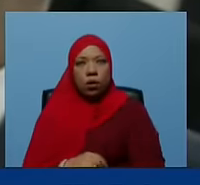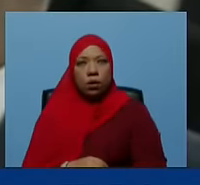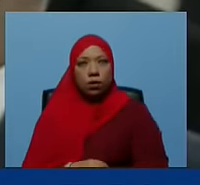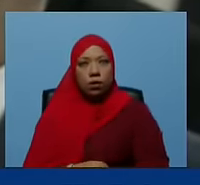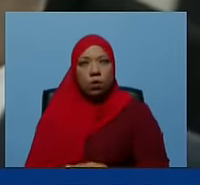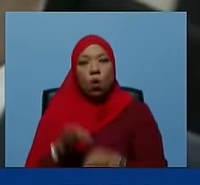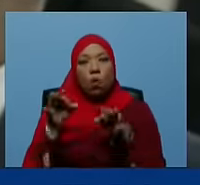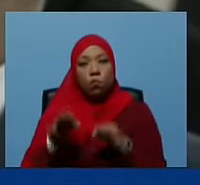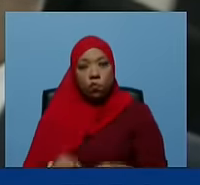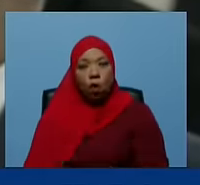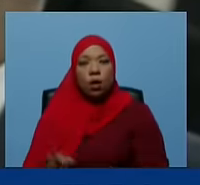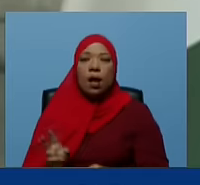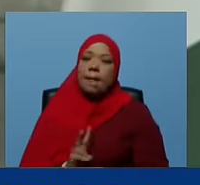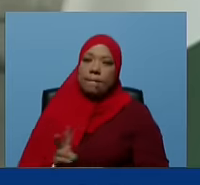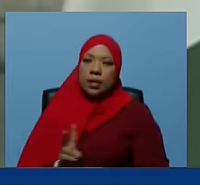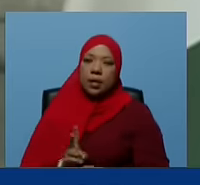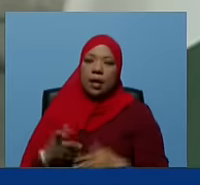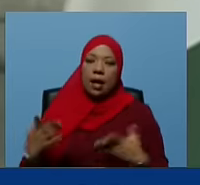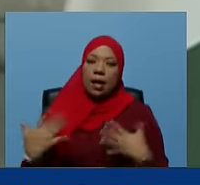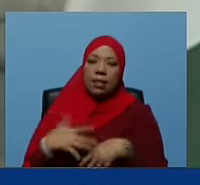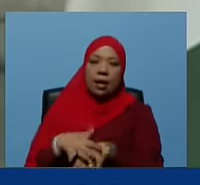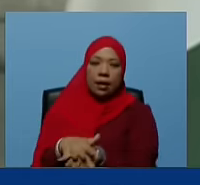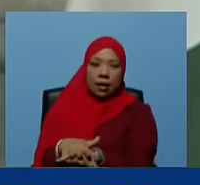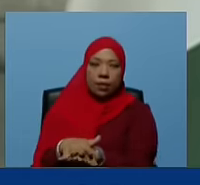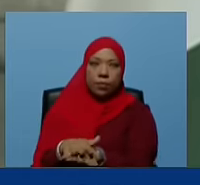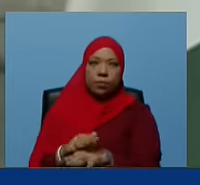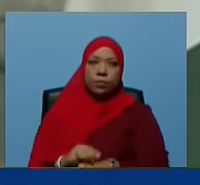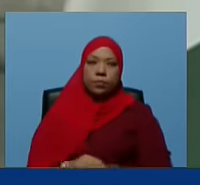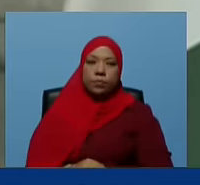su fortaleza integral.